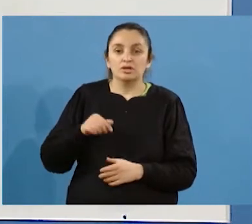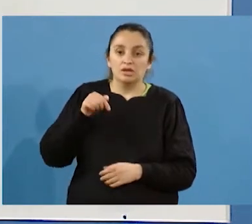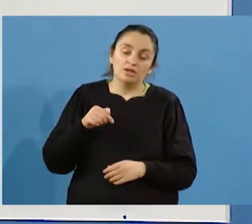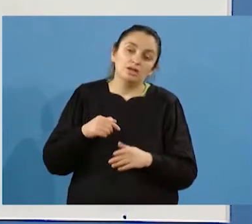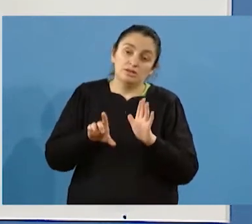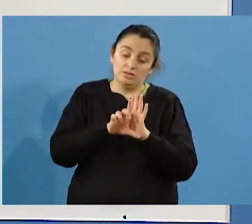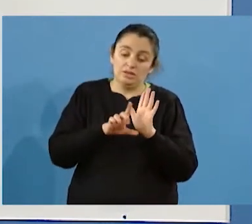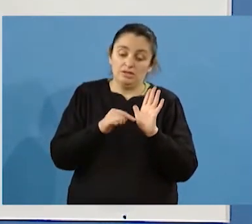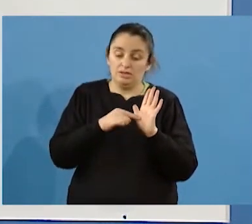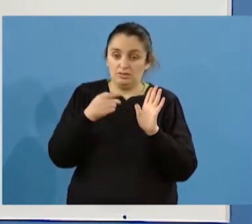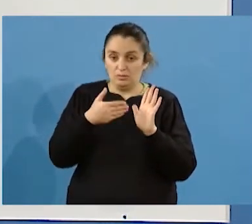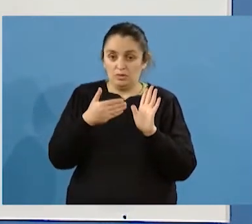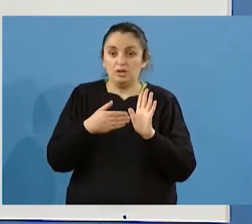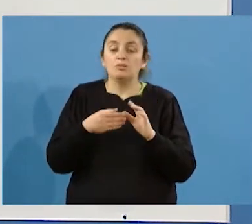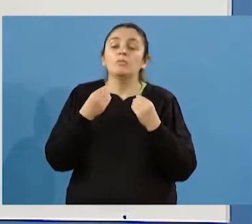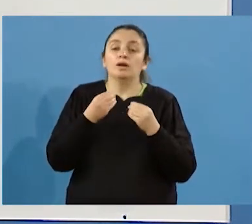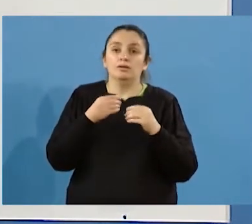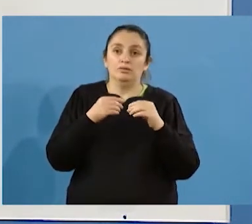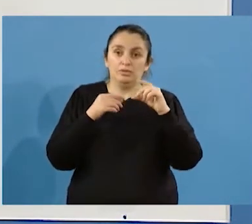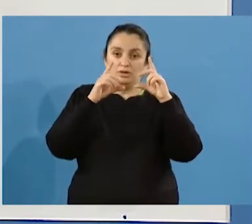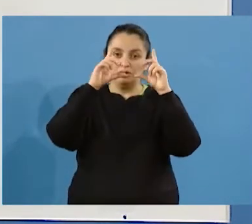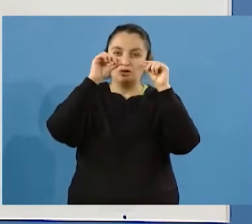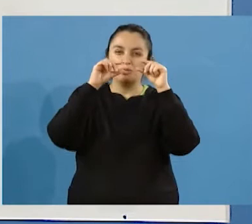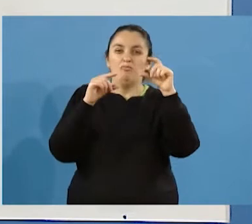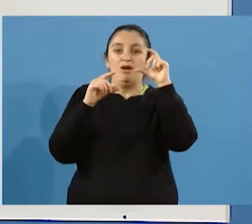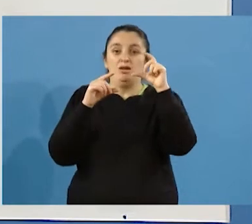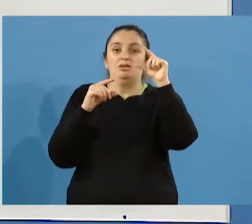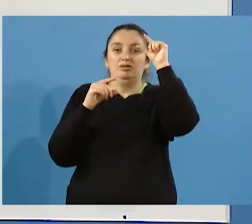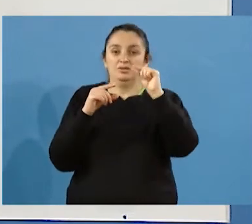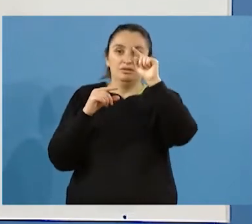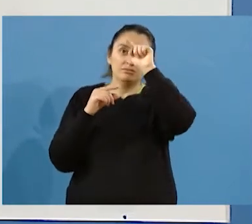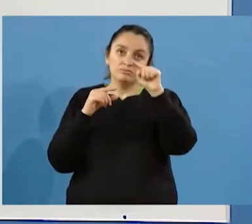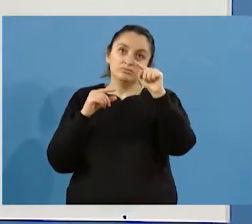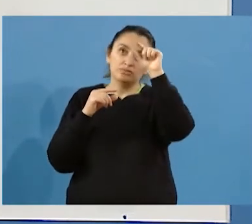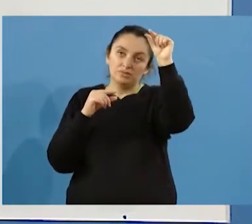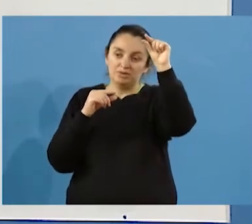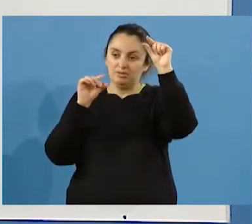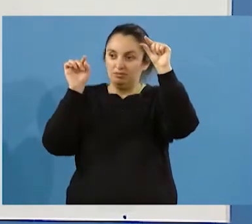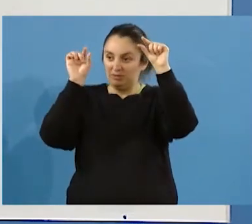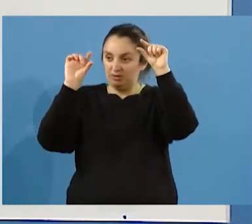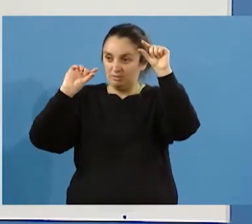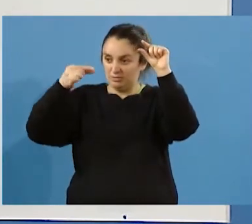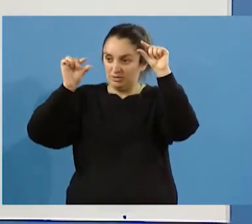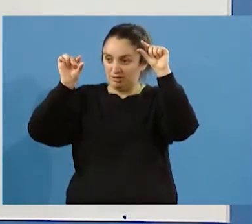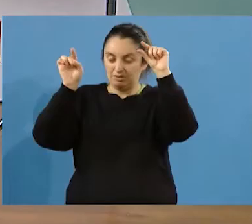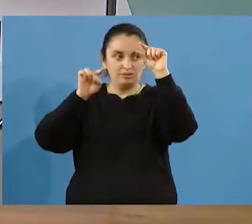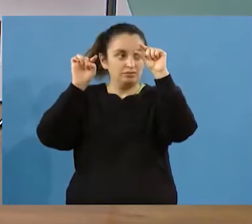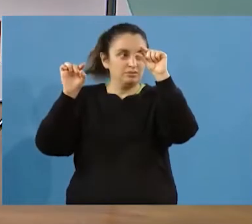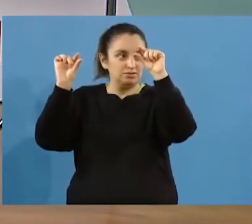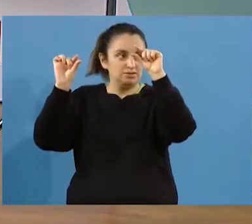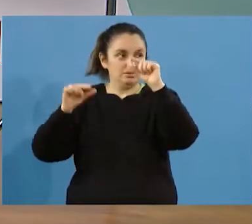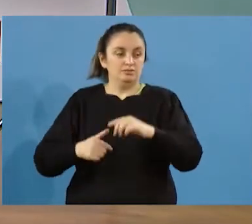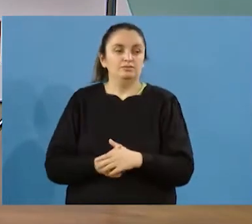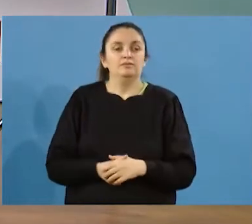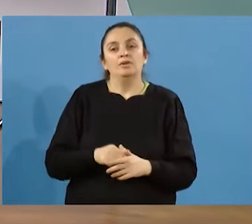propiedades para poder simplificar el índice y el exponente en estos ejercicios vamos con la